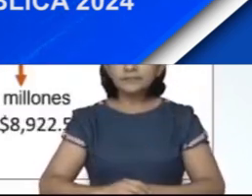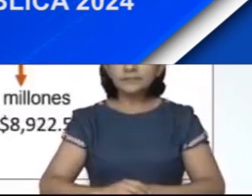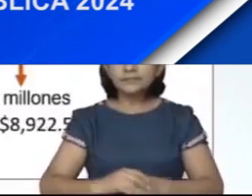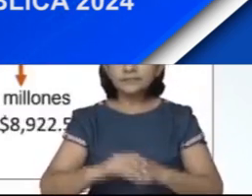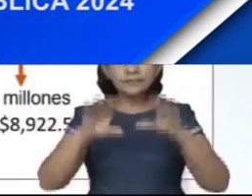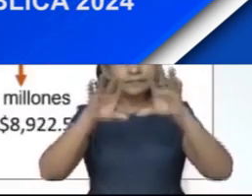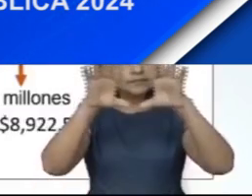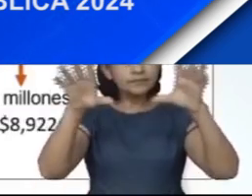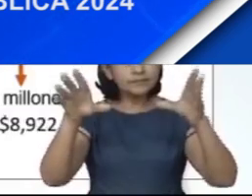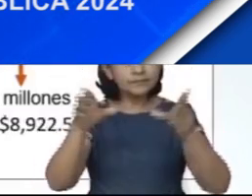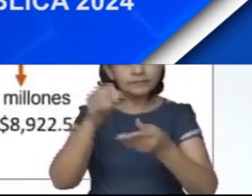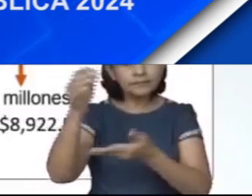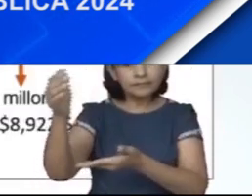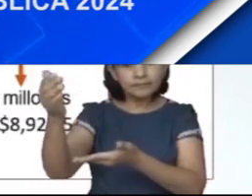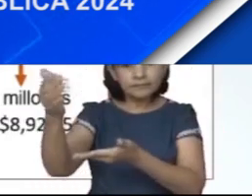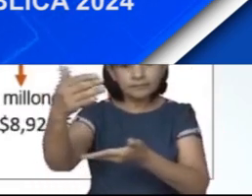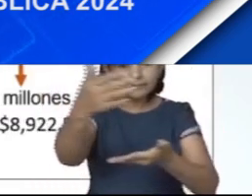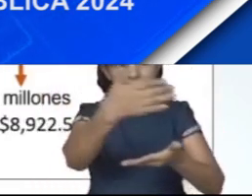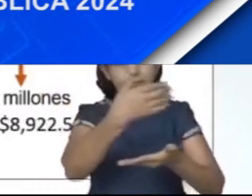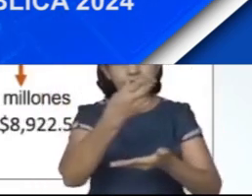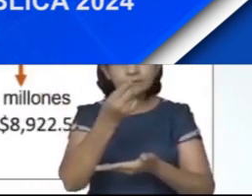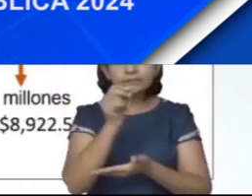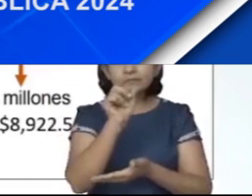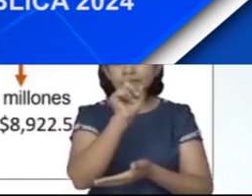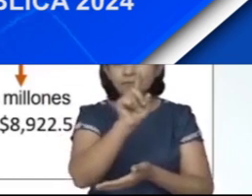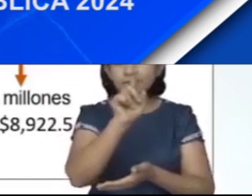Al total de los ingresos,